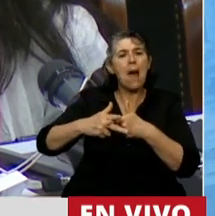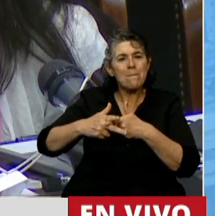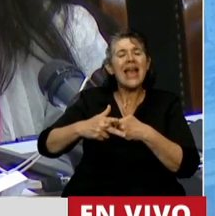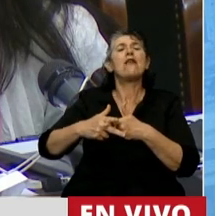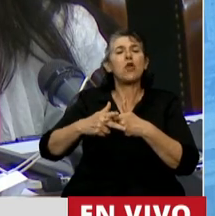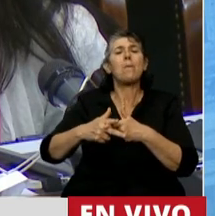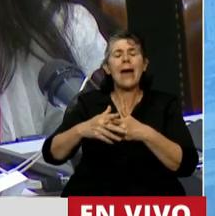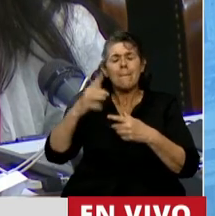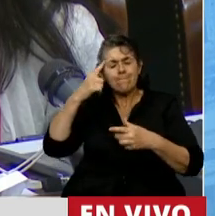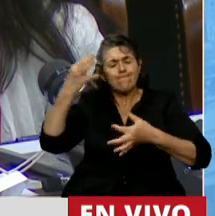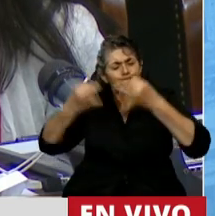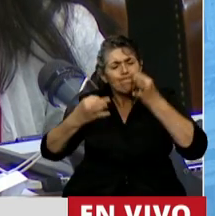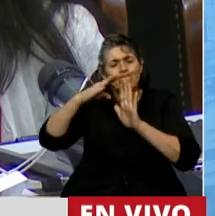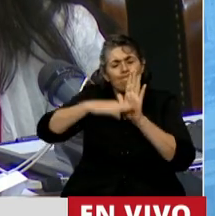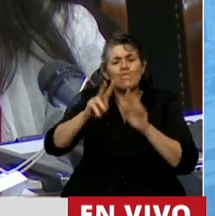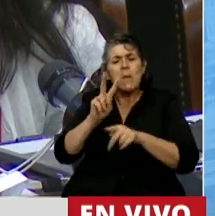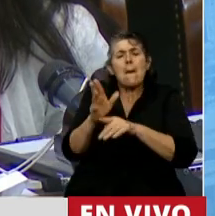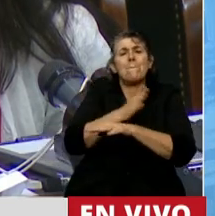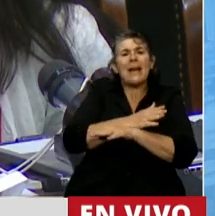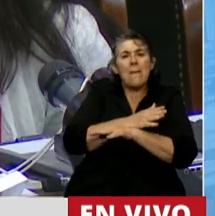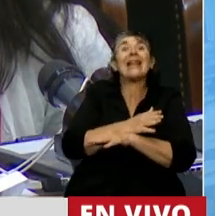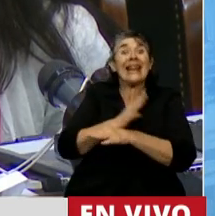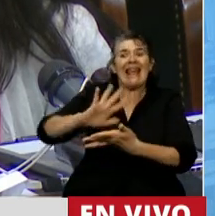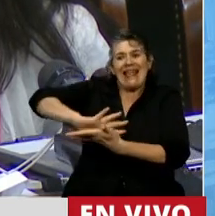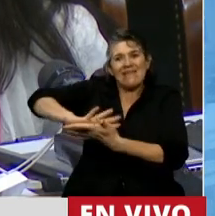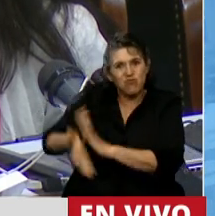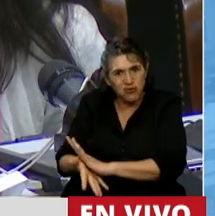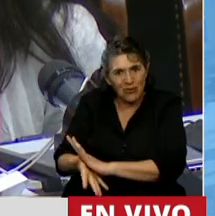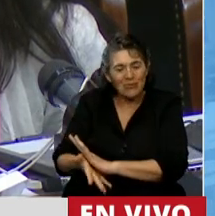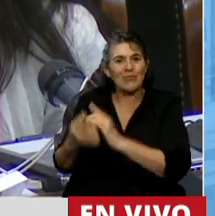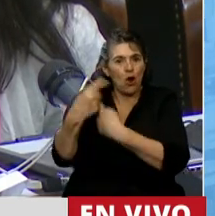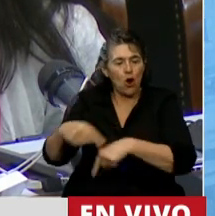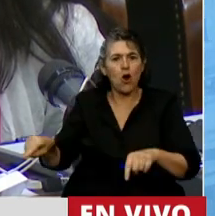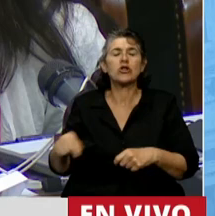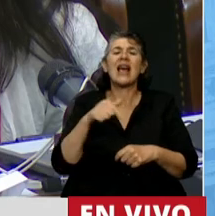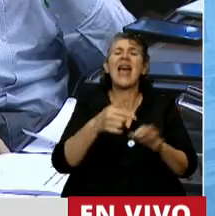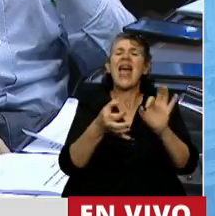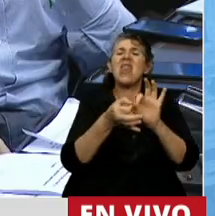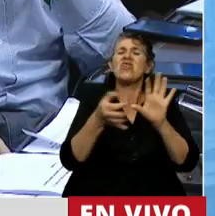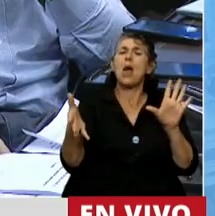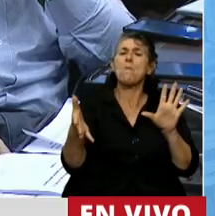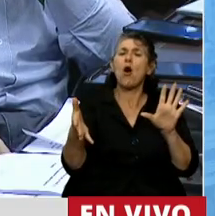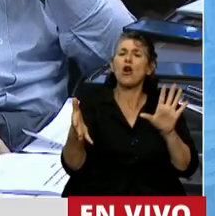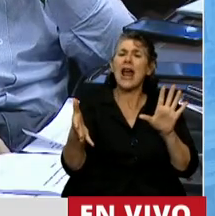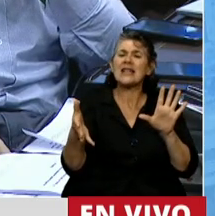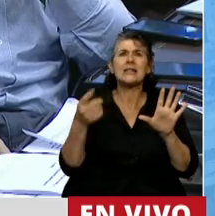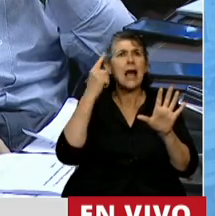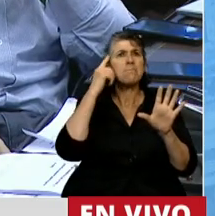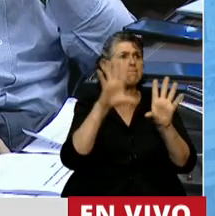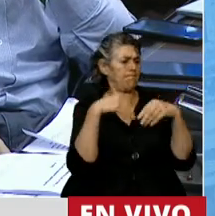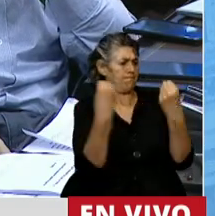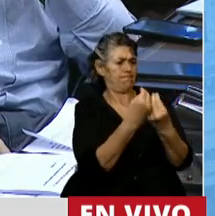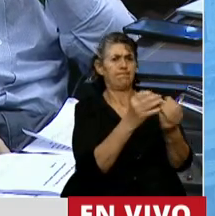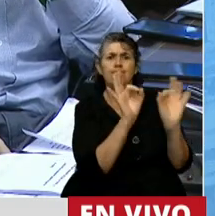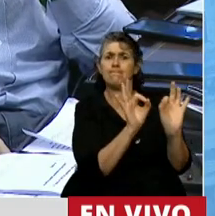y erradicarlas. No olvidemos, presidente, que la democracia no es ni será jamás un producto cerrado,